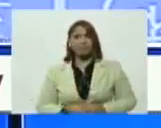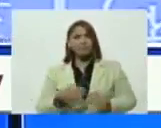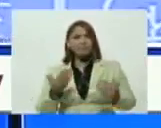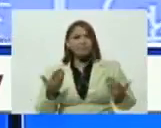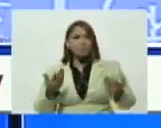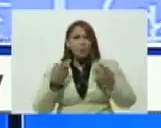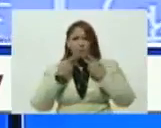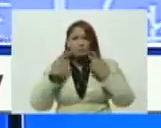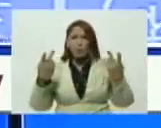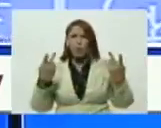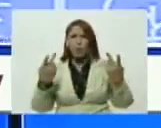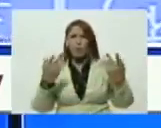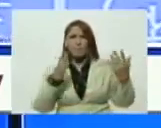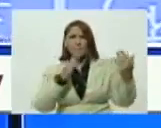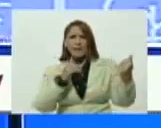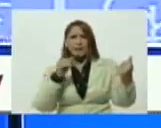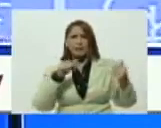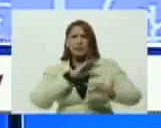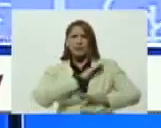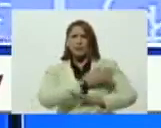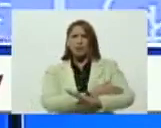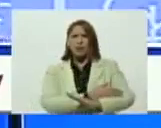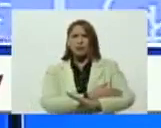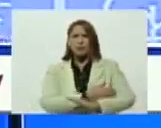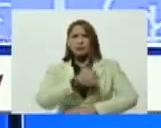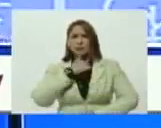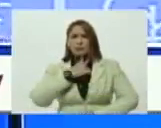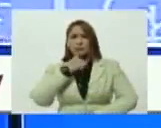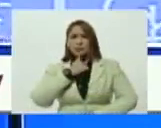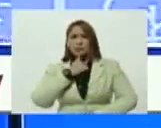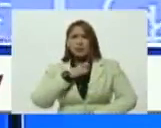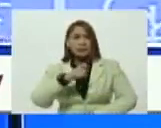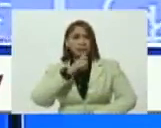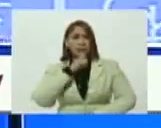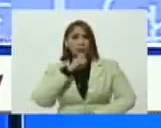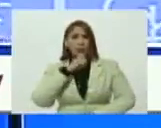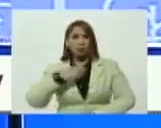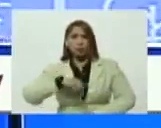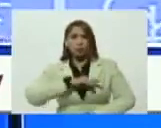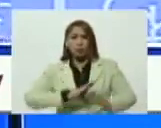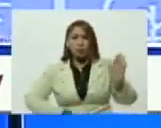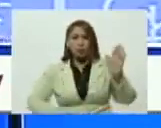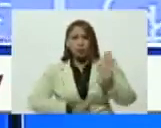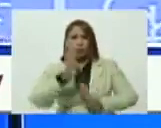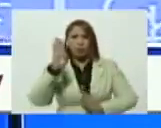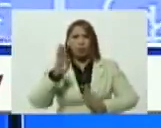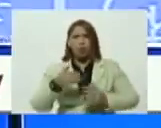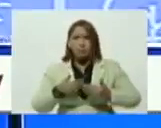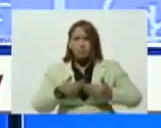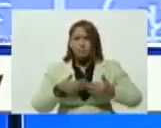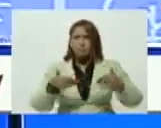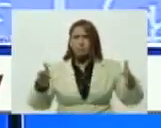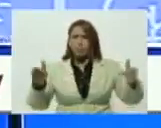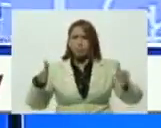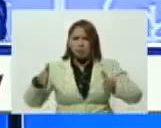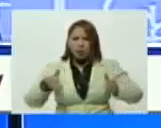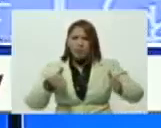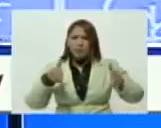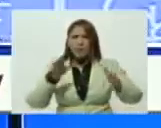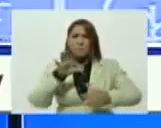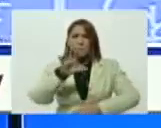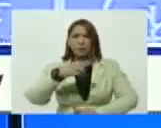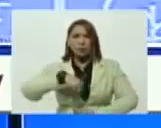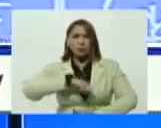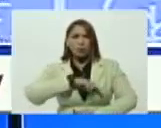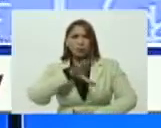con nuestra fuerza de resistencia y en las dificultades nos crecemos y le abrimos camino a la patria, le abrimos camino a nuestro